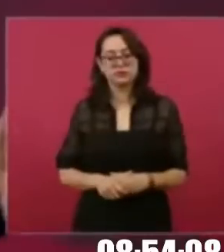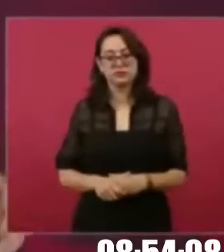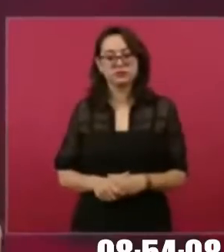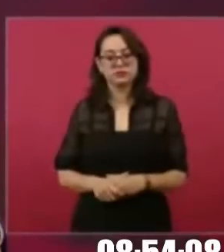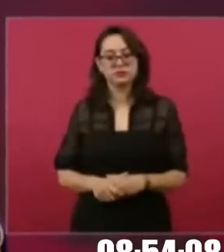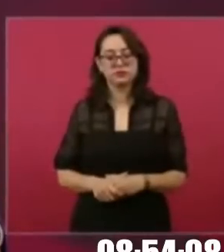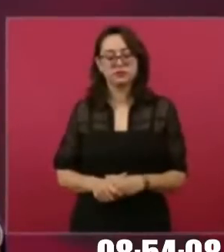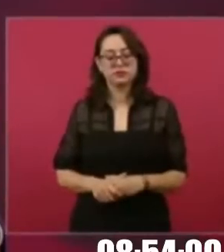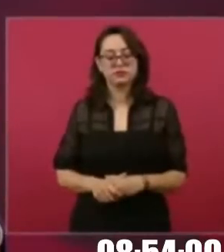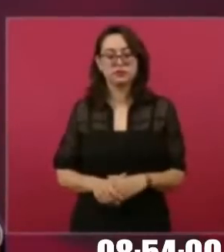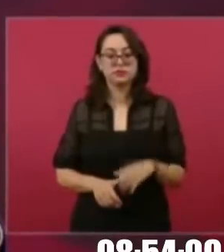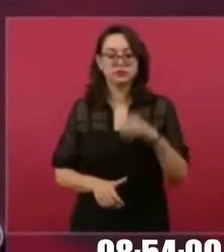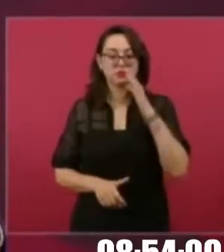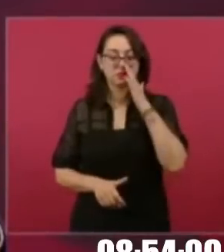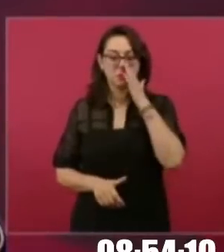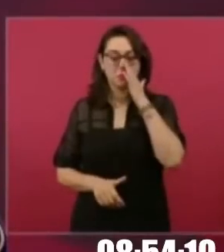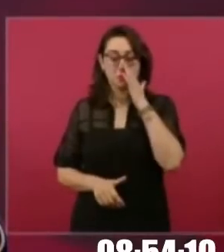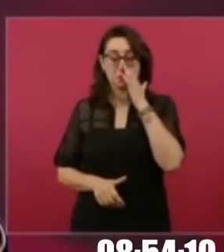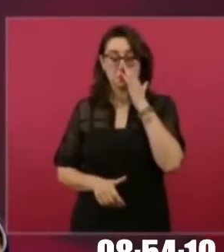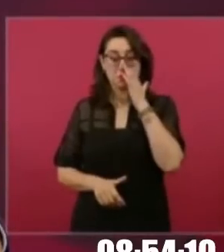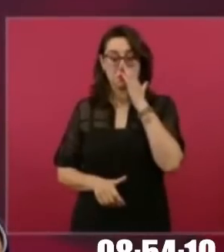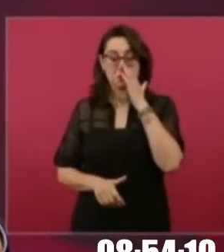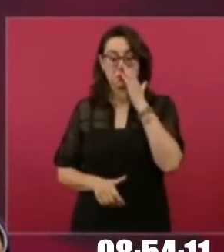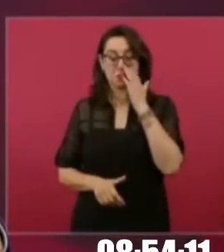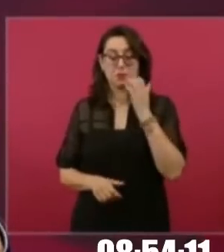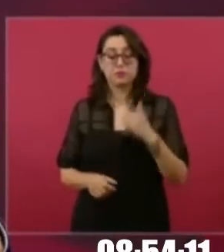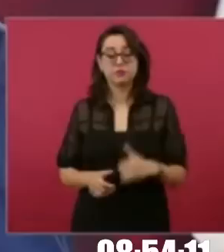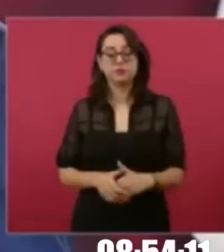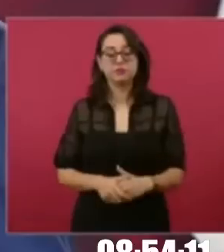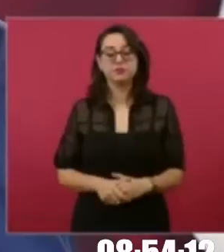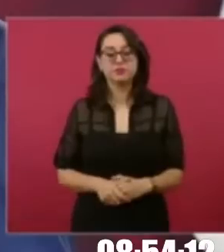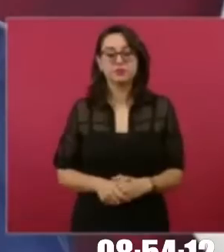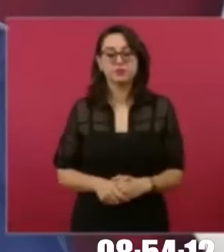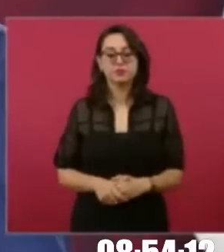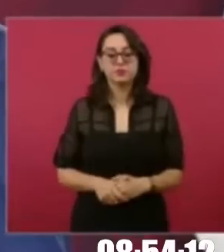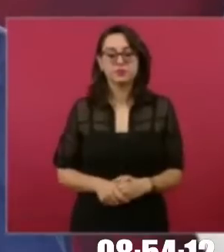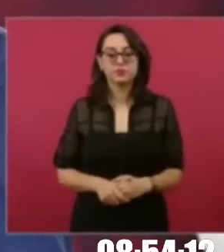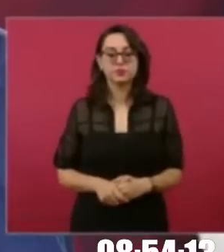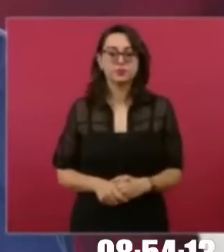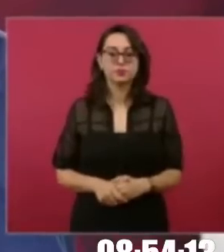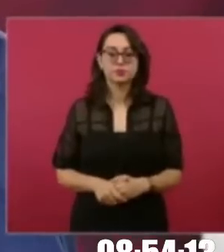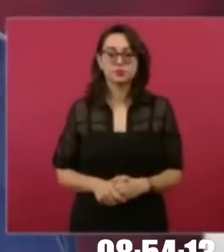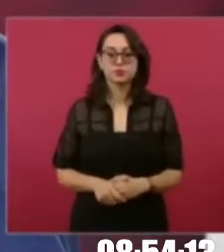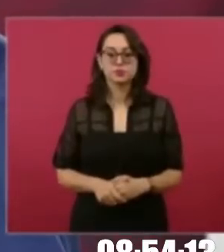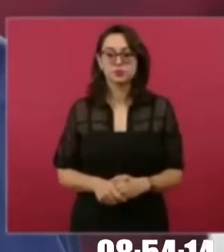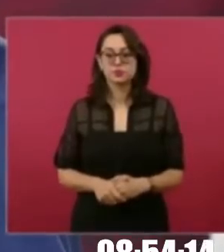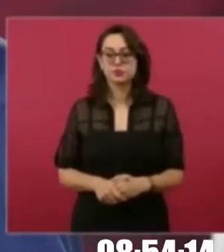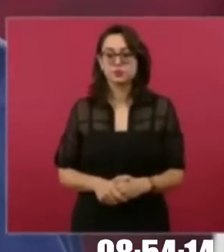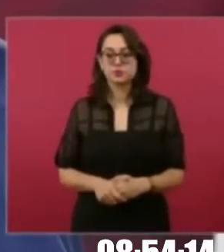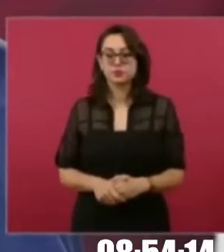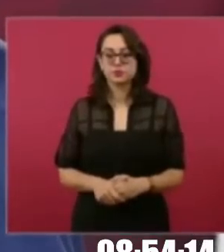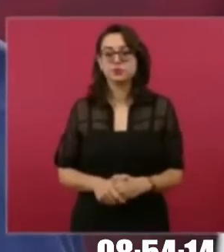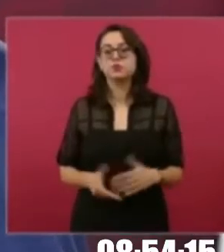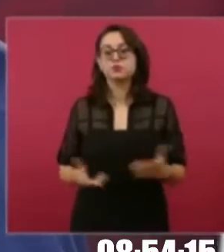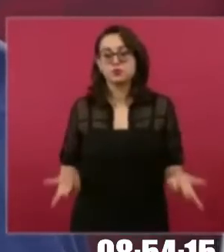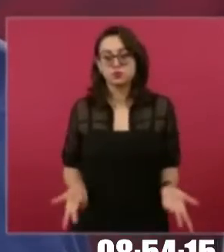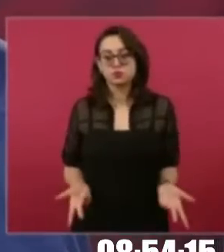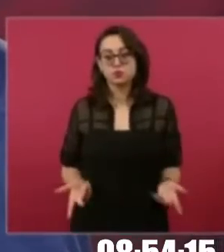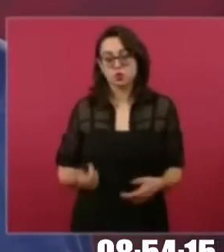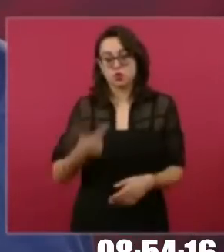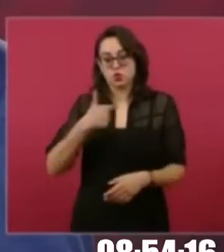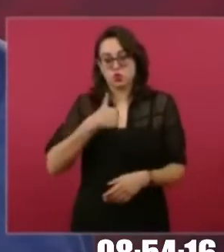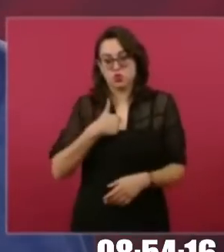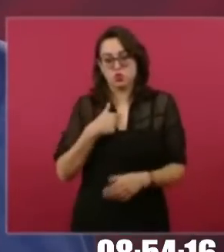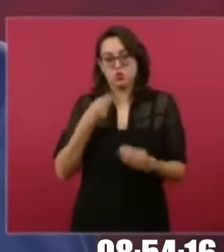una u otra forma a mí me ha tocado por las circunstancias coordinar los esfuerzos para la transformación